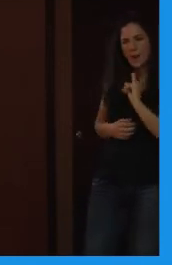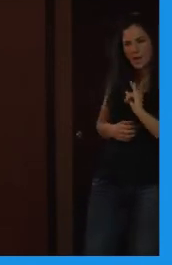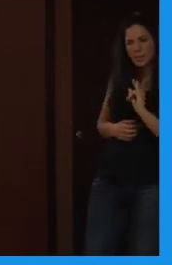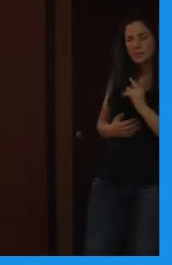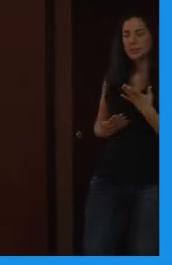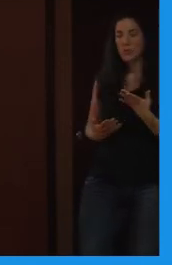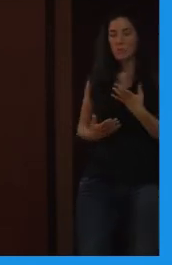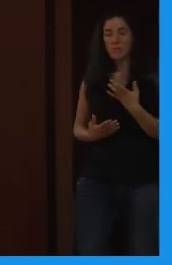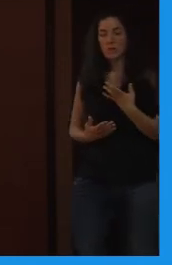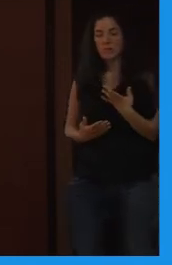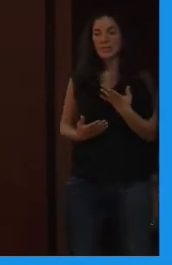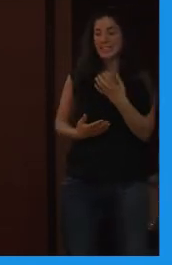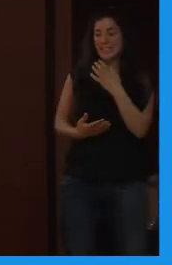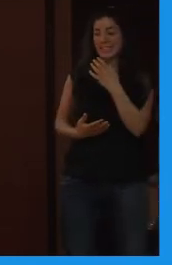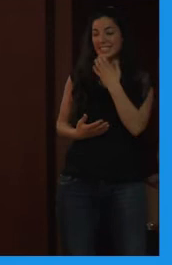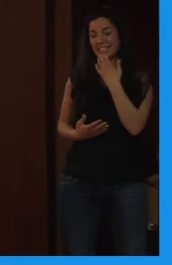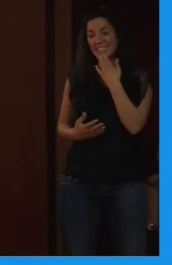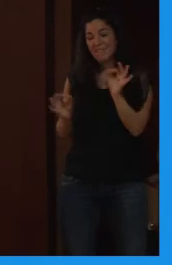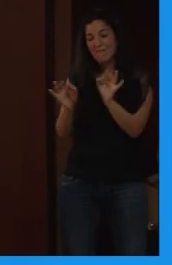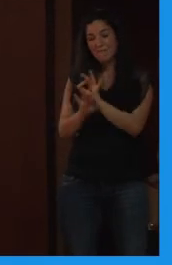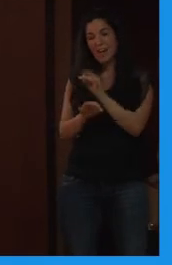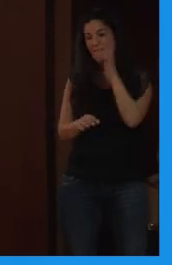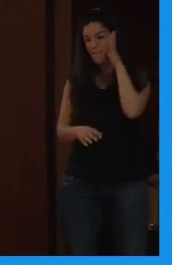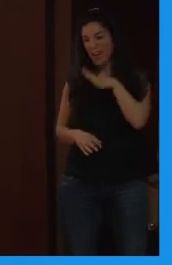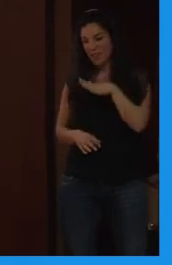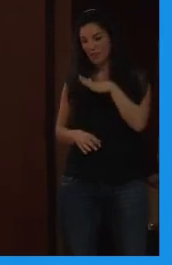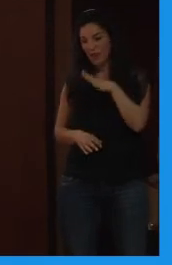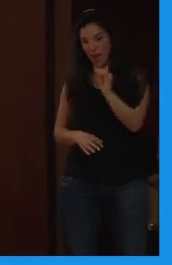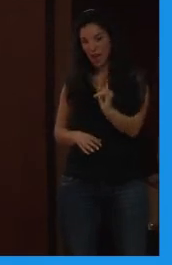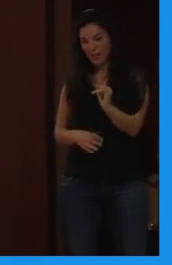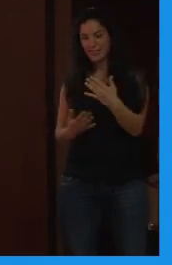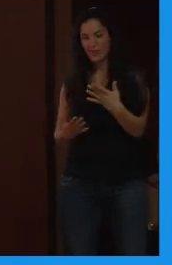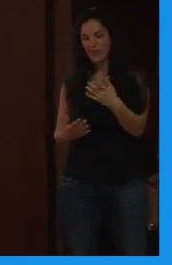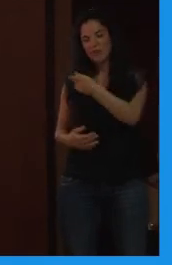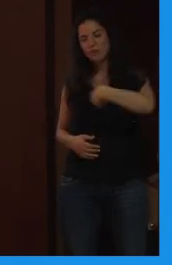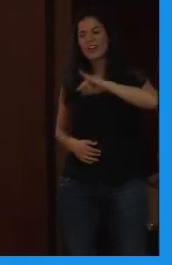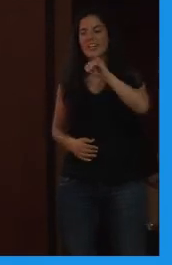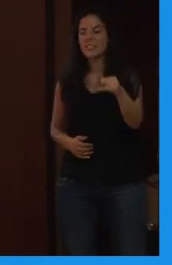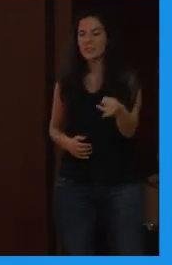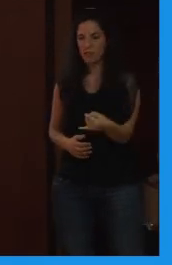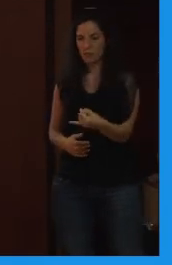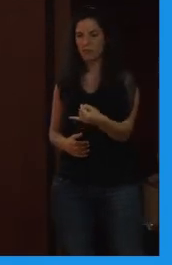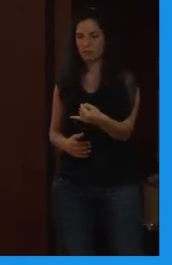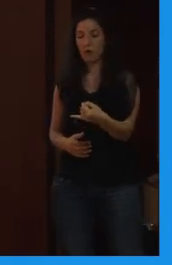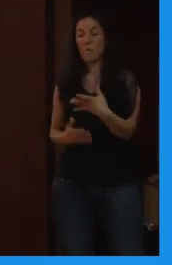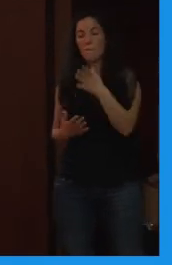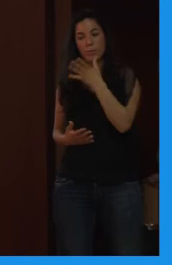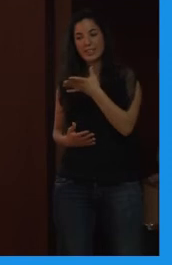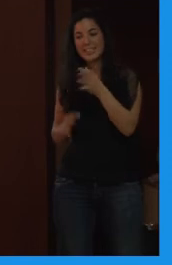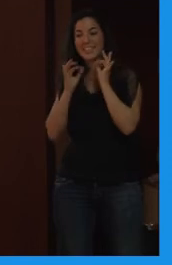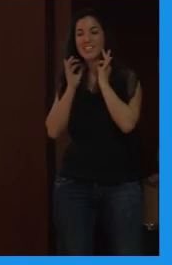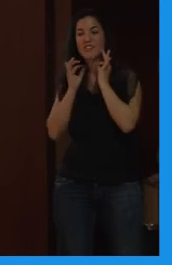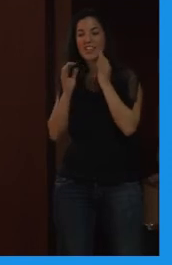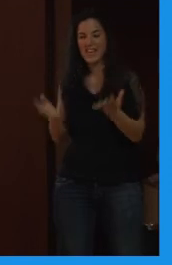nos falla, estaremos cansados, sobre todo a lo largo del día. Es una hormona que nos da la actividad.